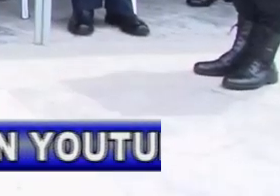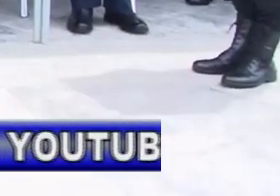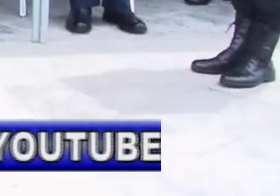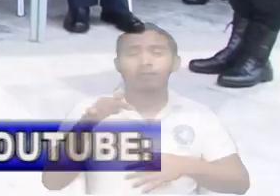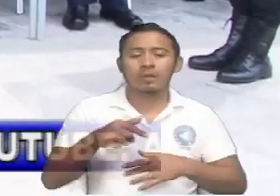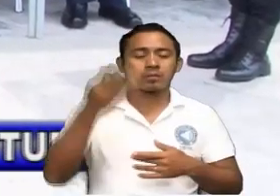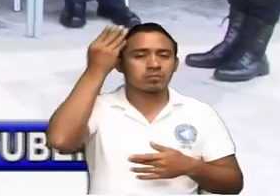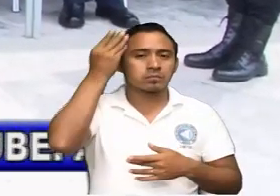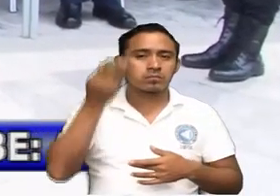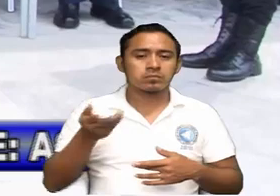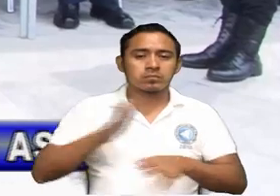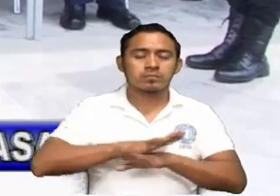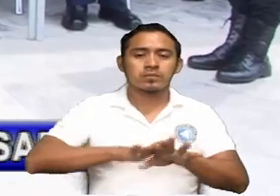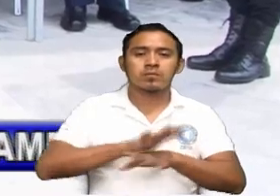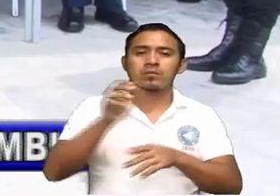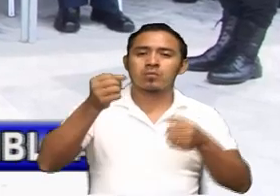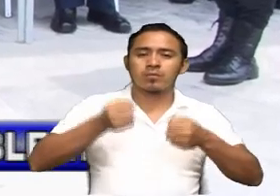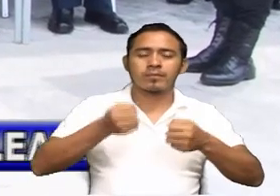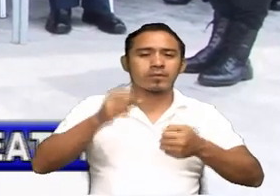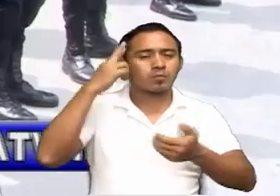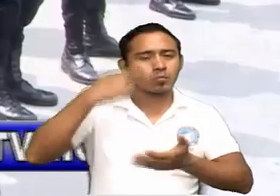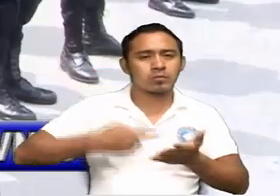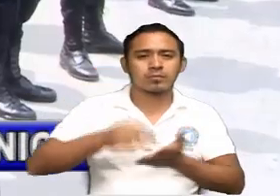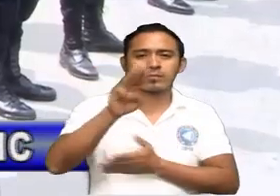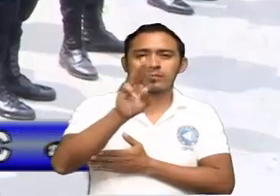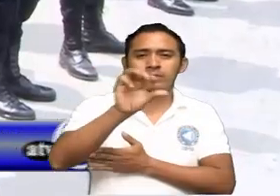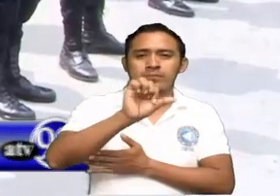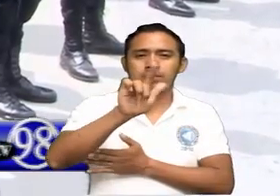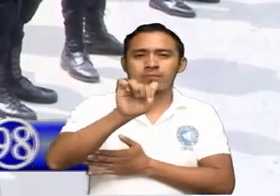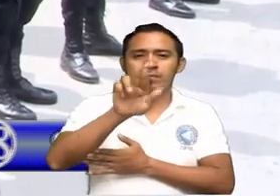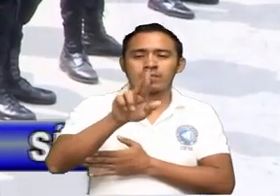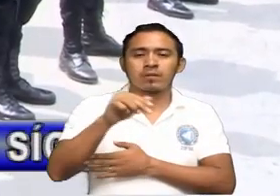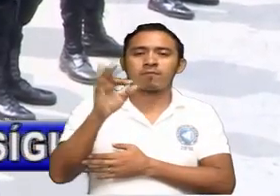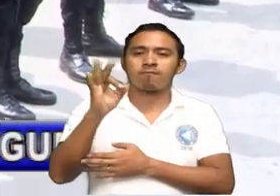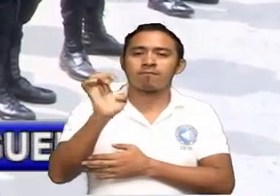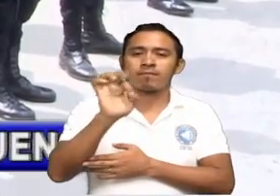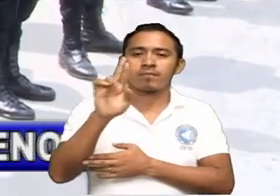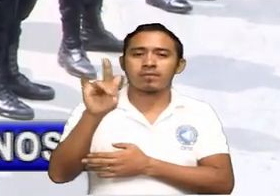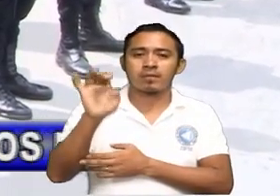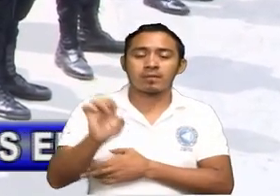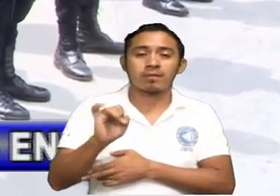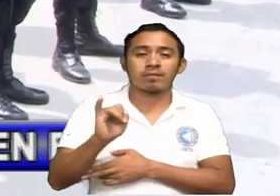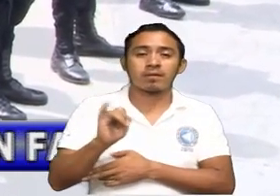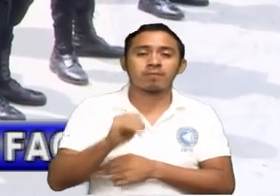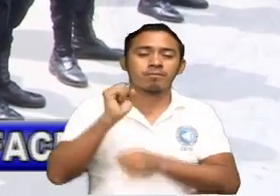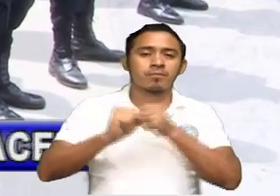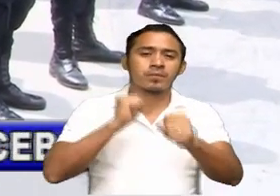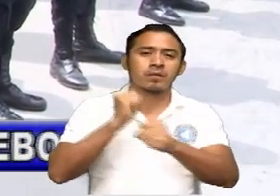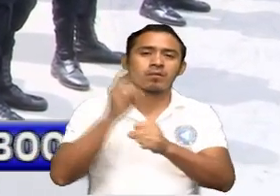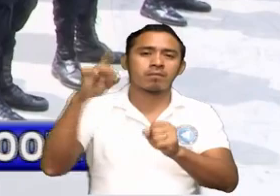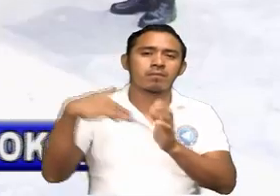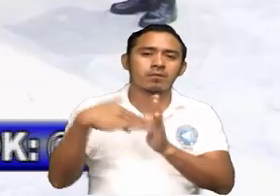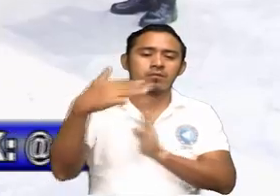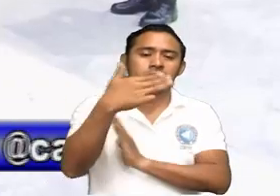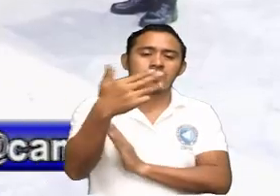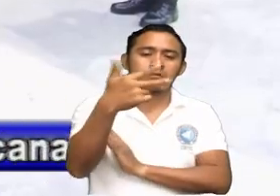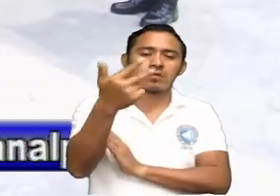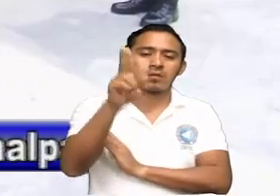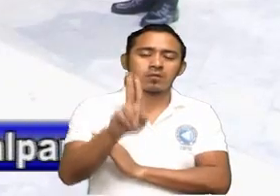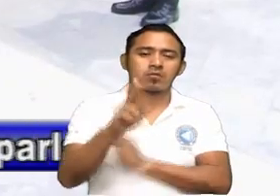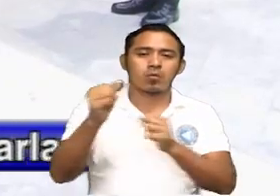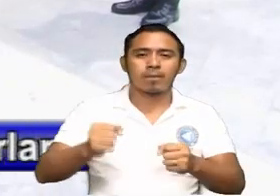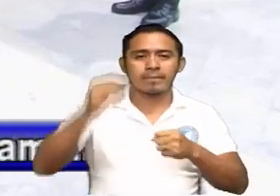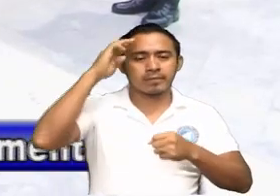Esta graduación fue dedicada a Walter Ferretti Fonseca, quien fuera director de la Policía Nacional en el año de 1982. Los